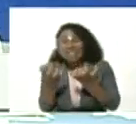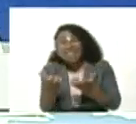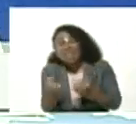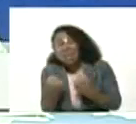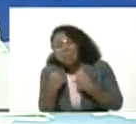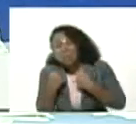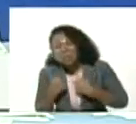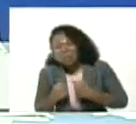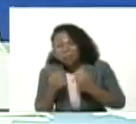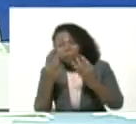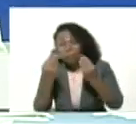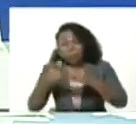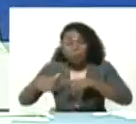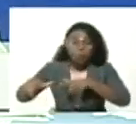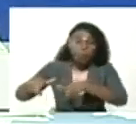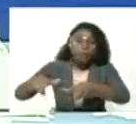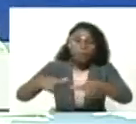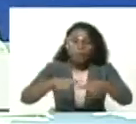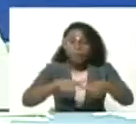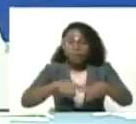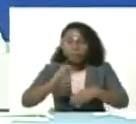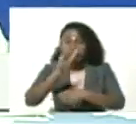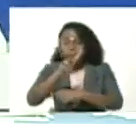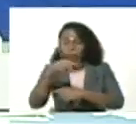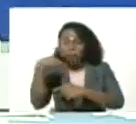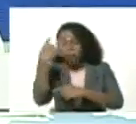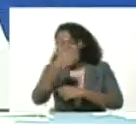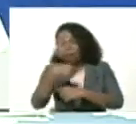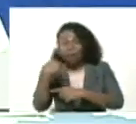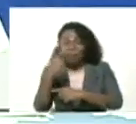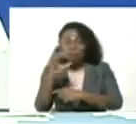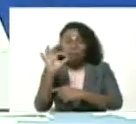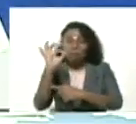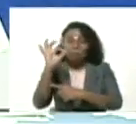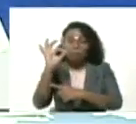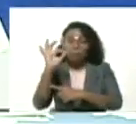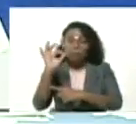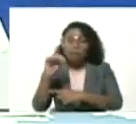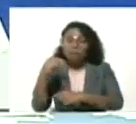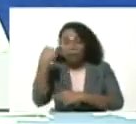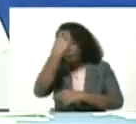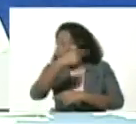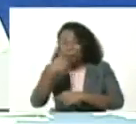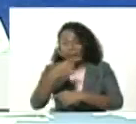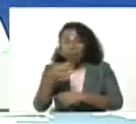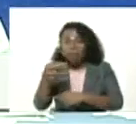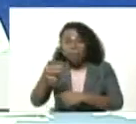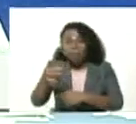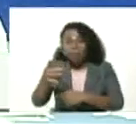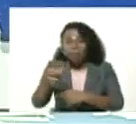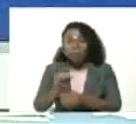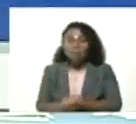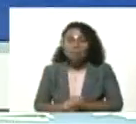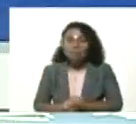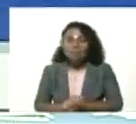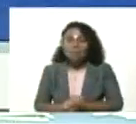intensas en muchas regiones. Las dos caras de la moneda, las dos caras de la moneda. Desde hace décadas